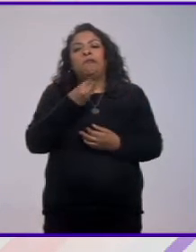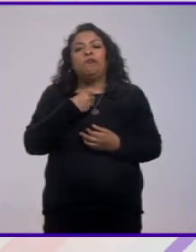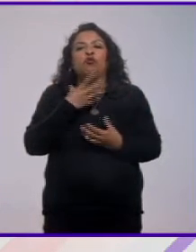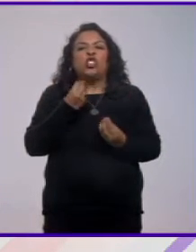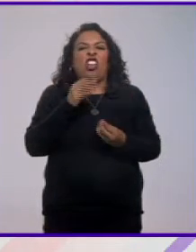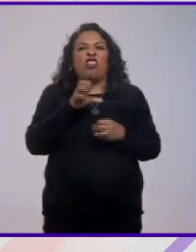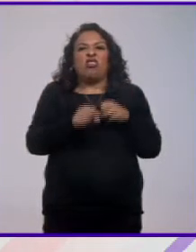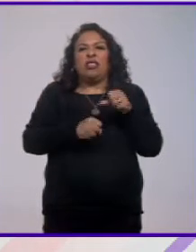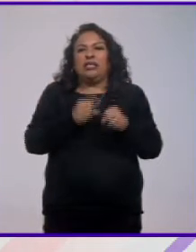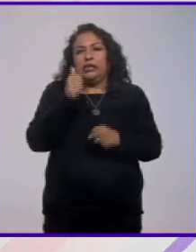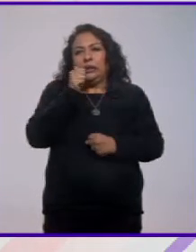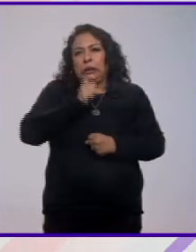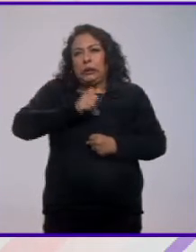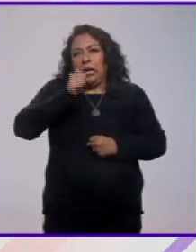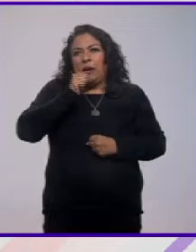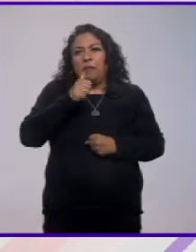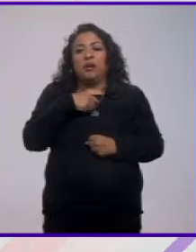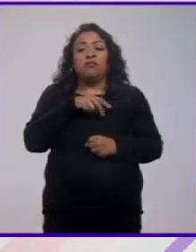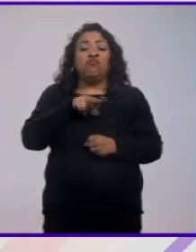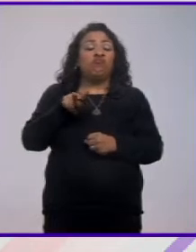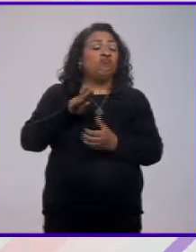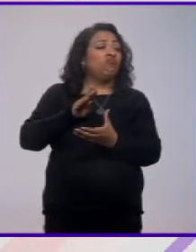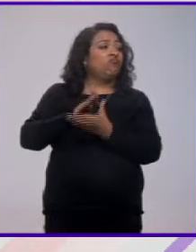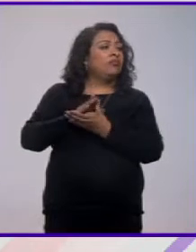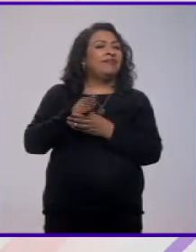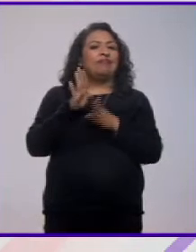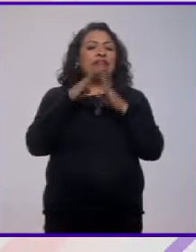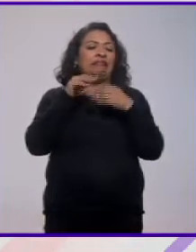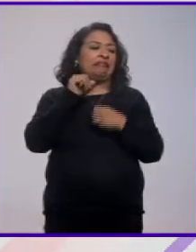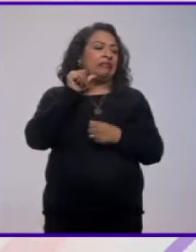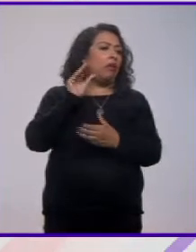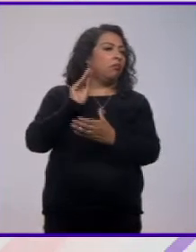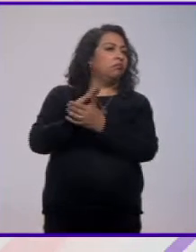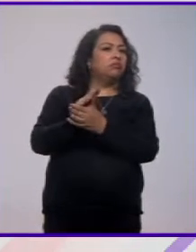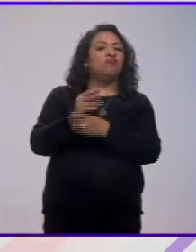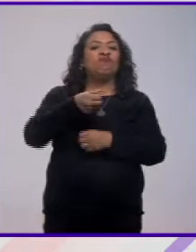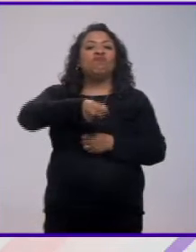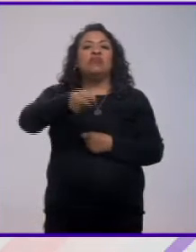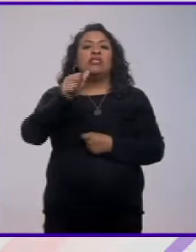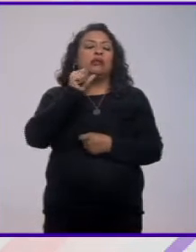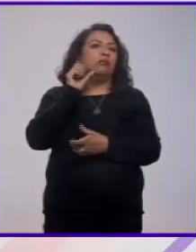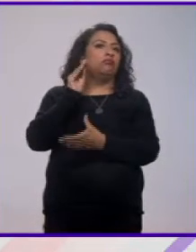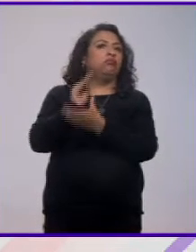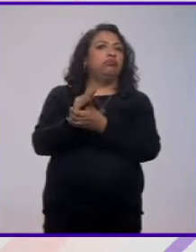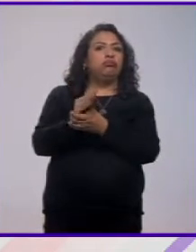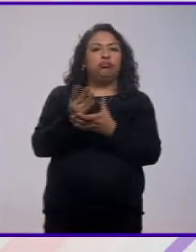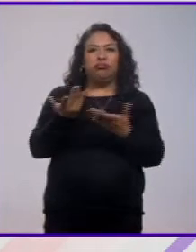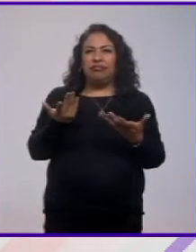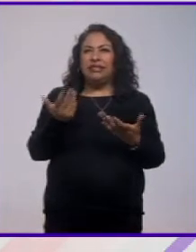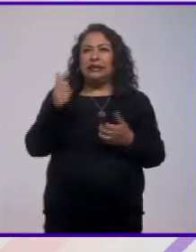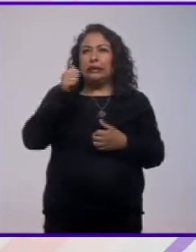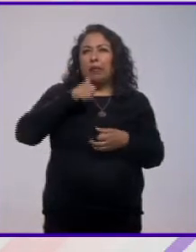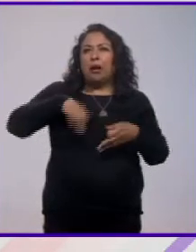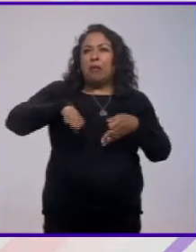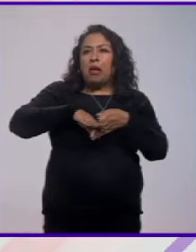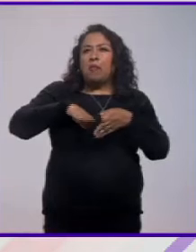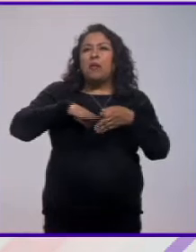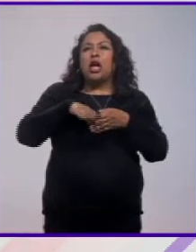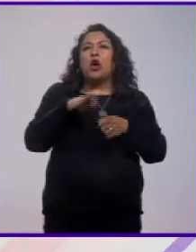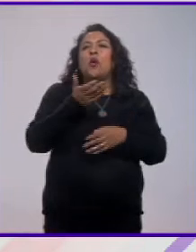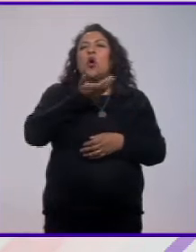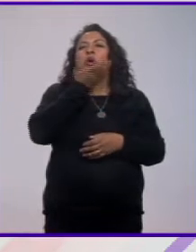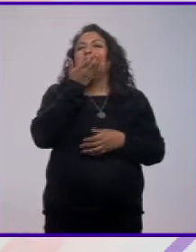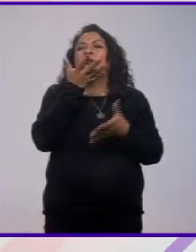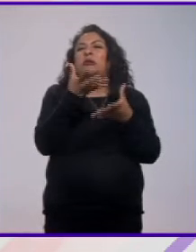vorágine, ¿no?, todo el tiempo, de no voltear a vernos, de no sonreírnos, de no saludarnos, ¿no?, de esas pequeñas costumbres que ya